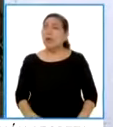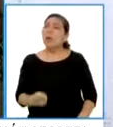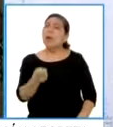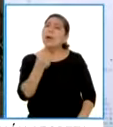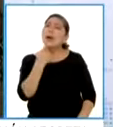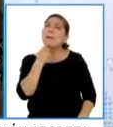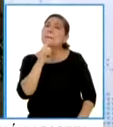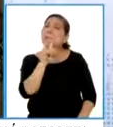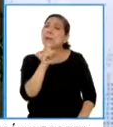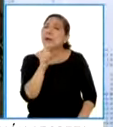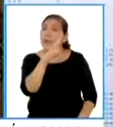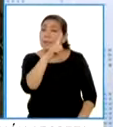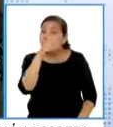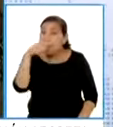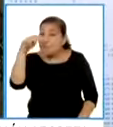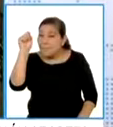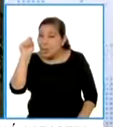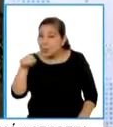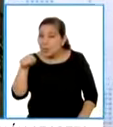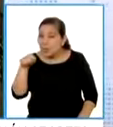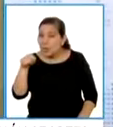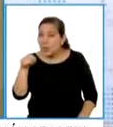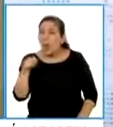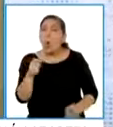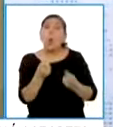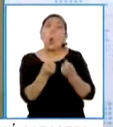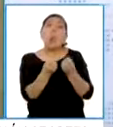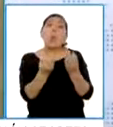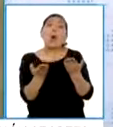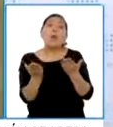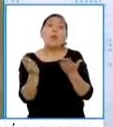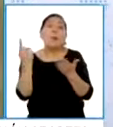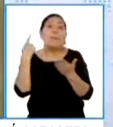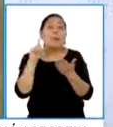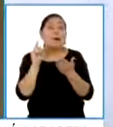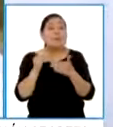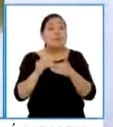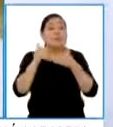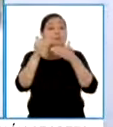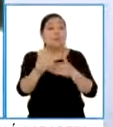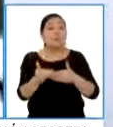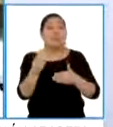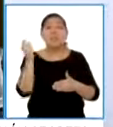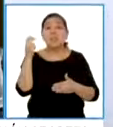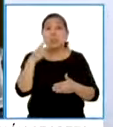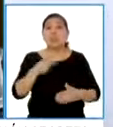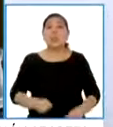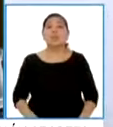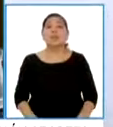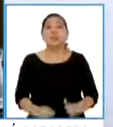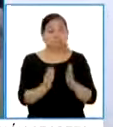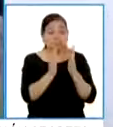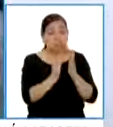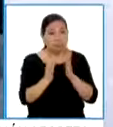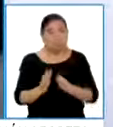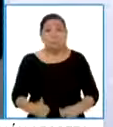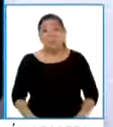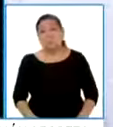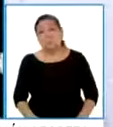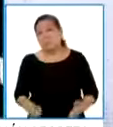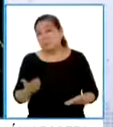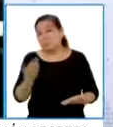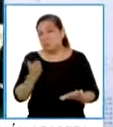pueblo, díganos por favor del 100% en la primera fase, ¿a cuánto se ha llegado para luego pasar a la segunda fase, ¿no? Ordenadamente. Bueno,